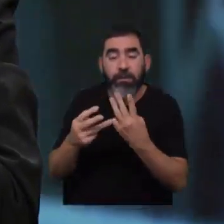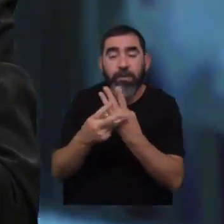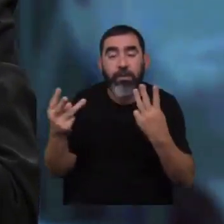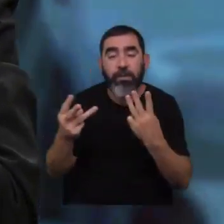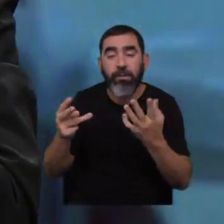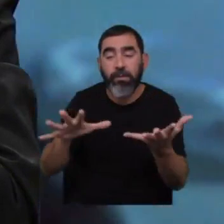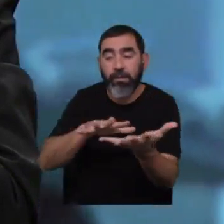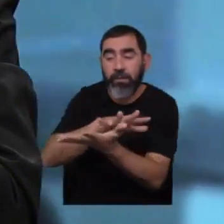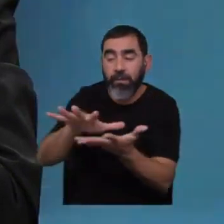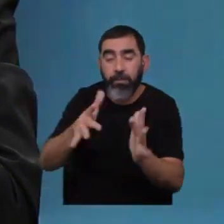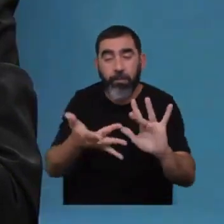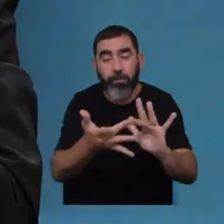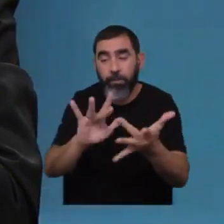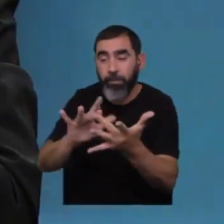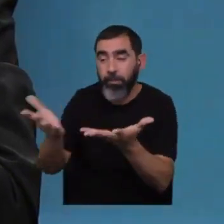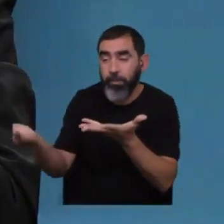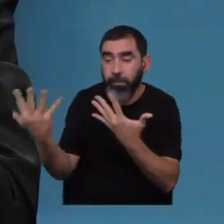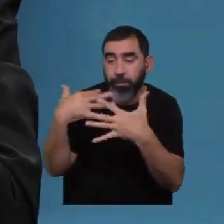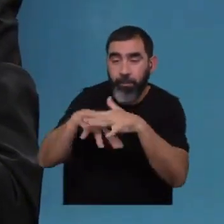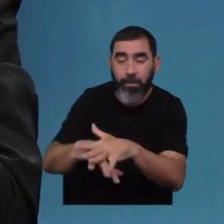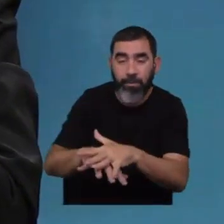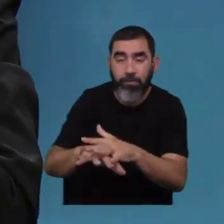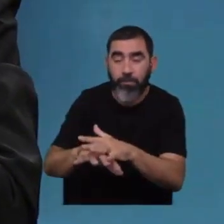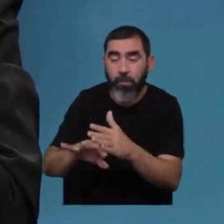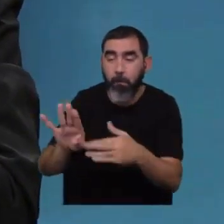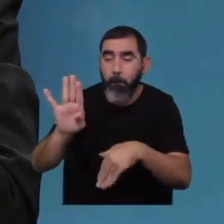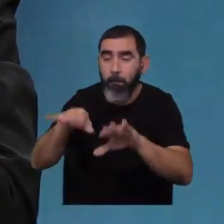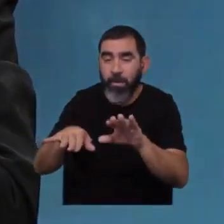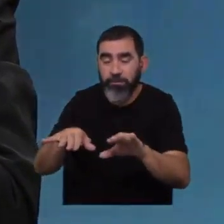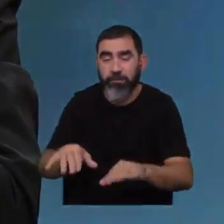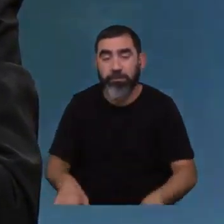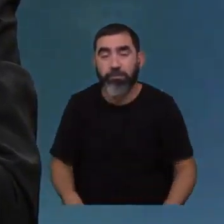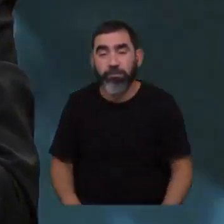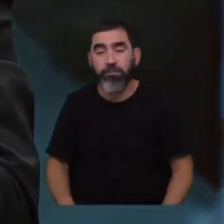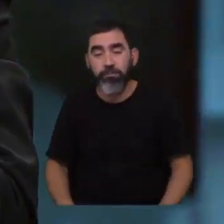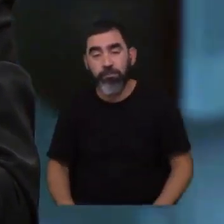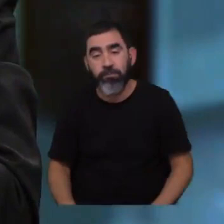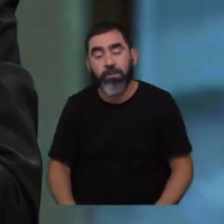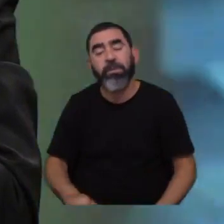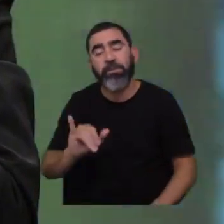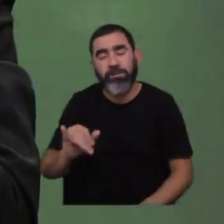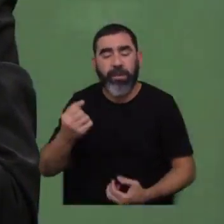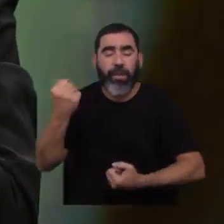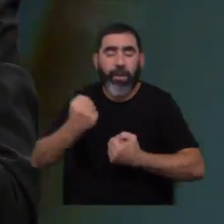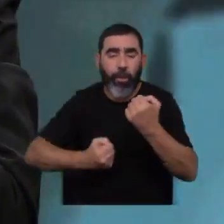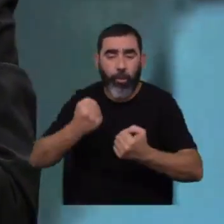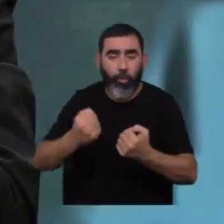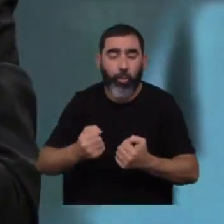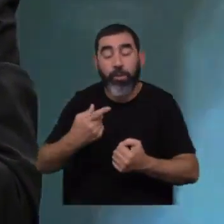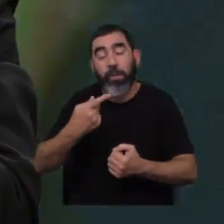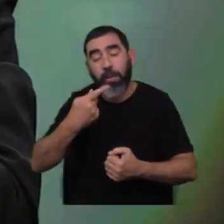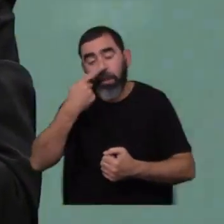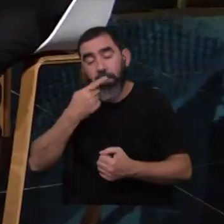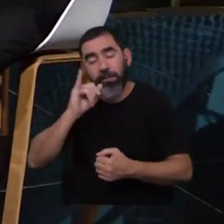brindar estos espacios con mayor profundidad. Ese es el tema. Y no, está bien que la Cámara de Industrias, por supuesto, se